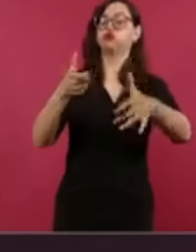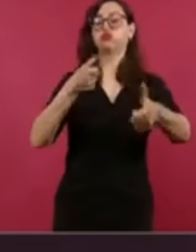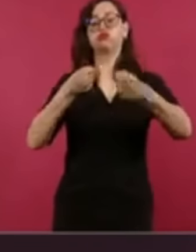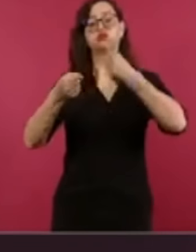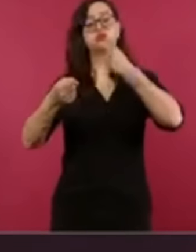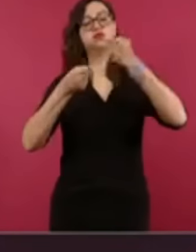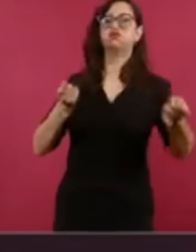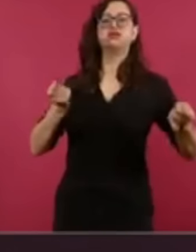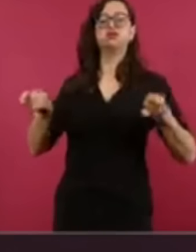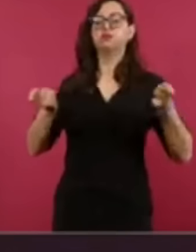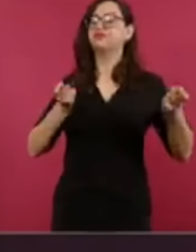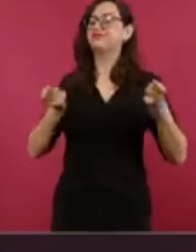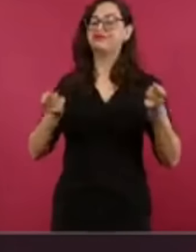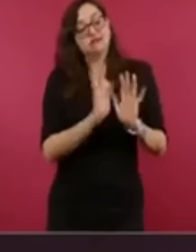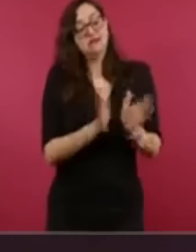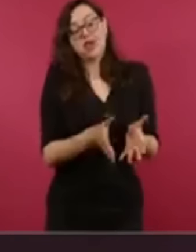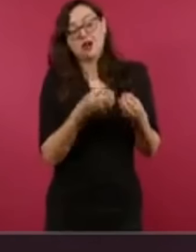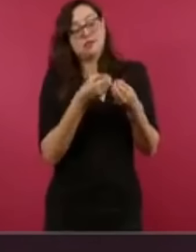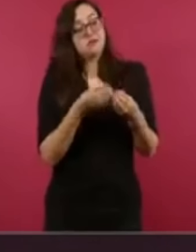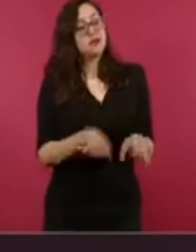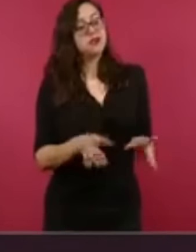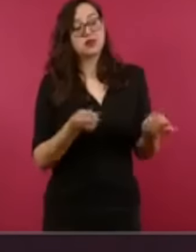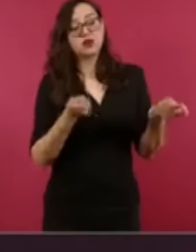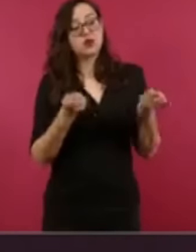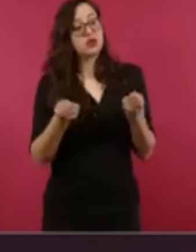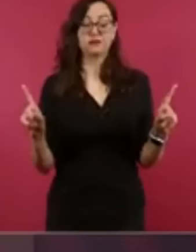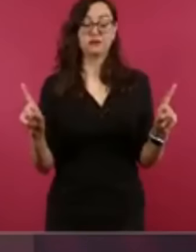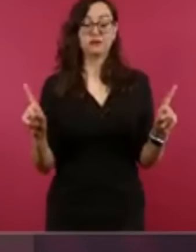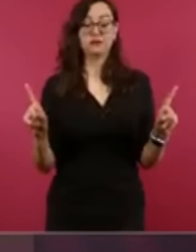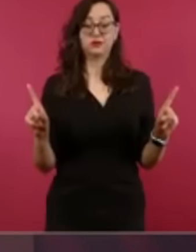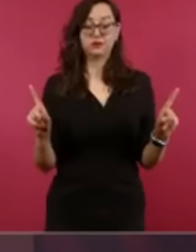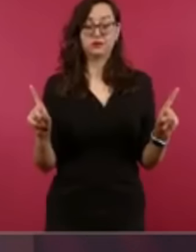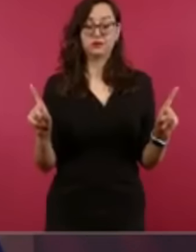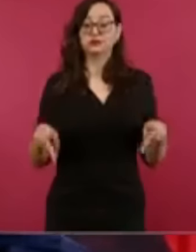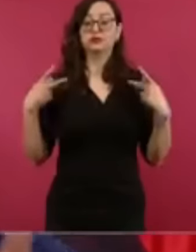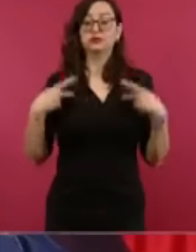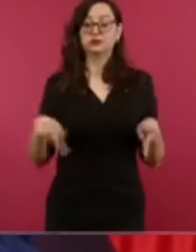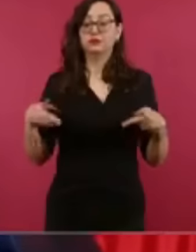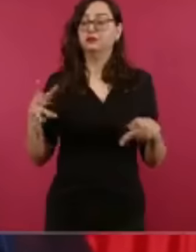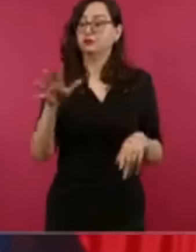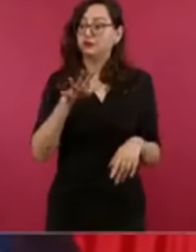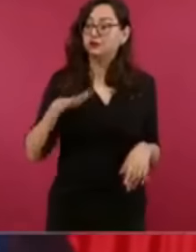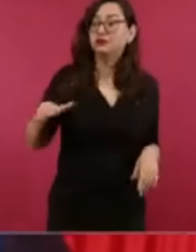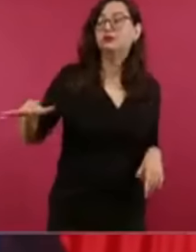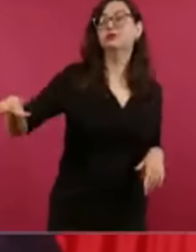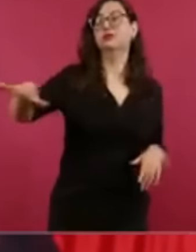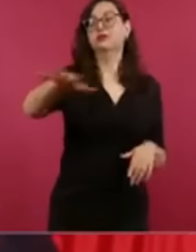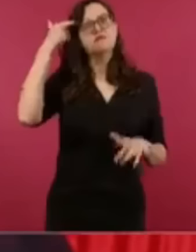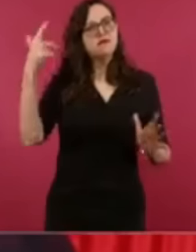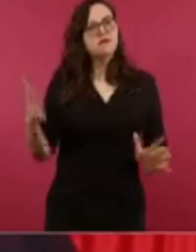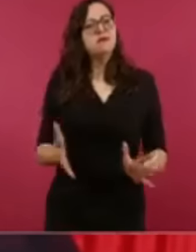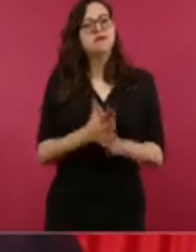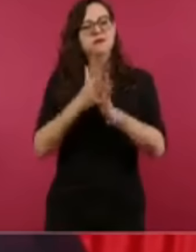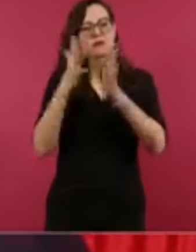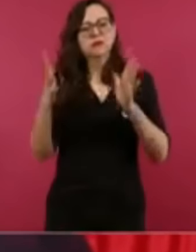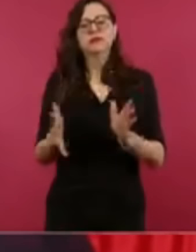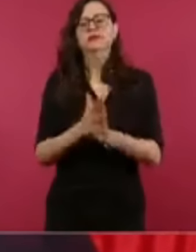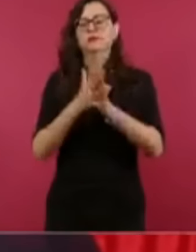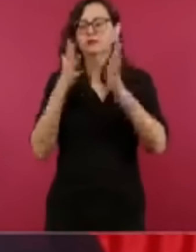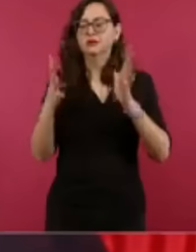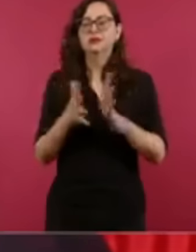de comunicación los que guían la vida pública del país. Ahora es la participación consciente,